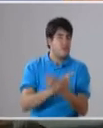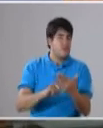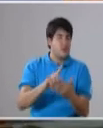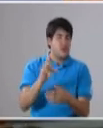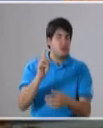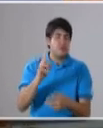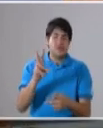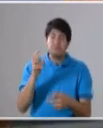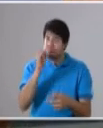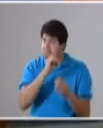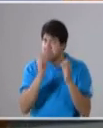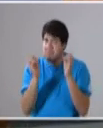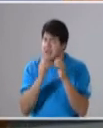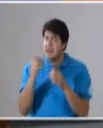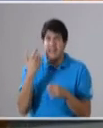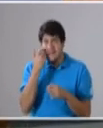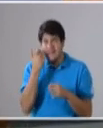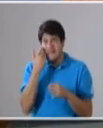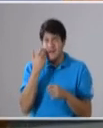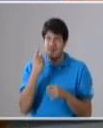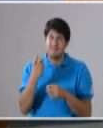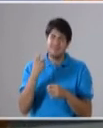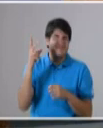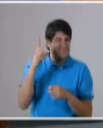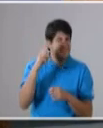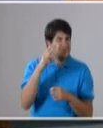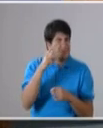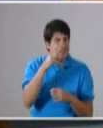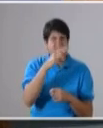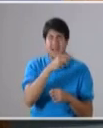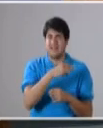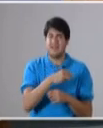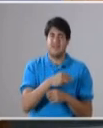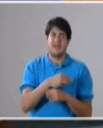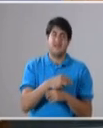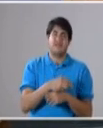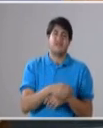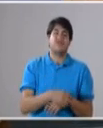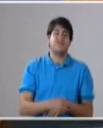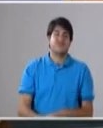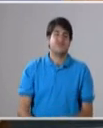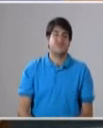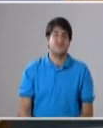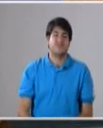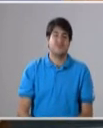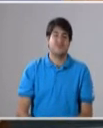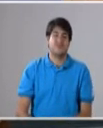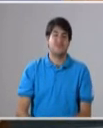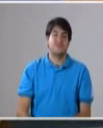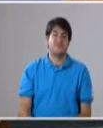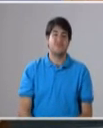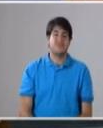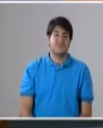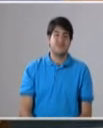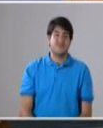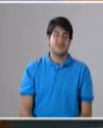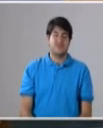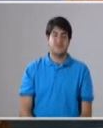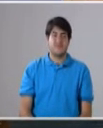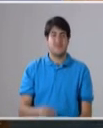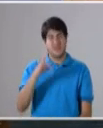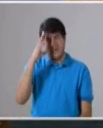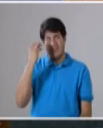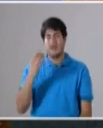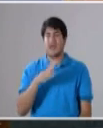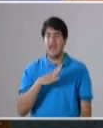sospechoso. Es decir, hay una epidemia en África, pero la vacuna la tienen en Estados Unidos. A mí se me hace sospechoso. ¿Por qué tienen